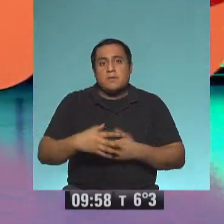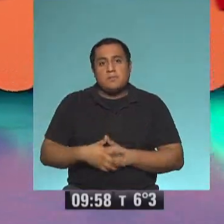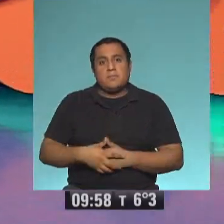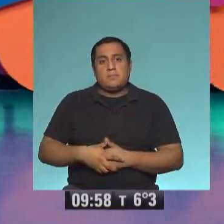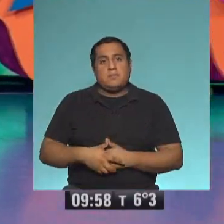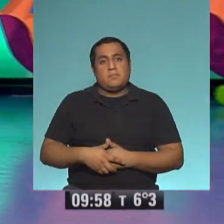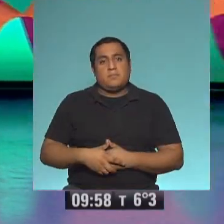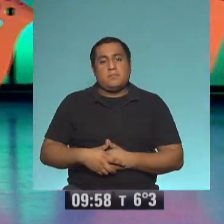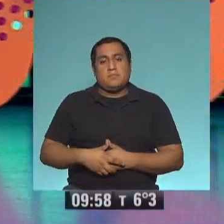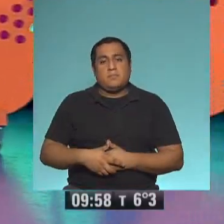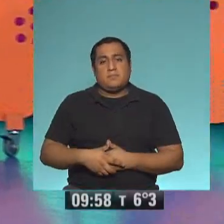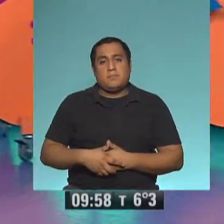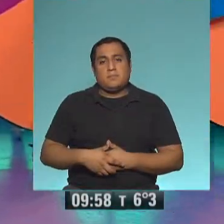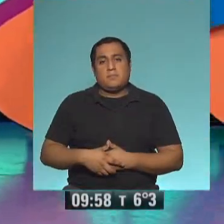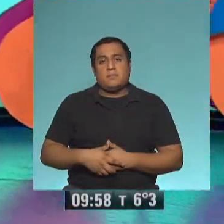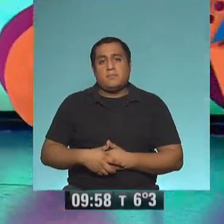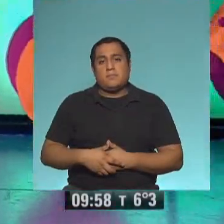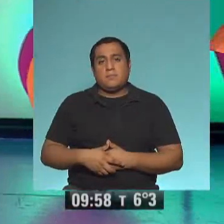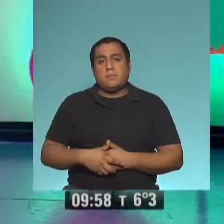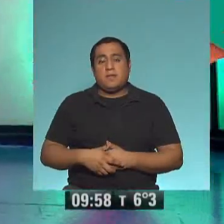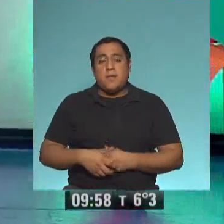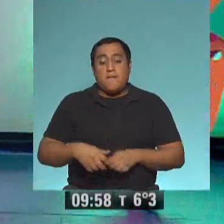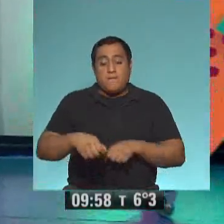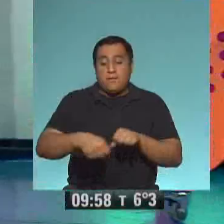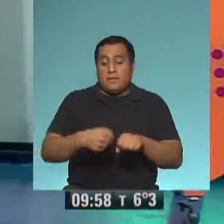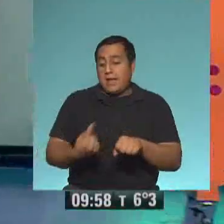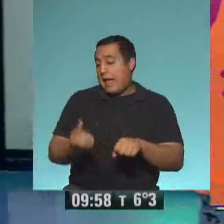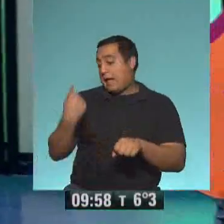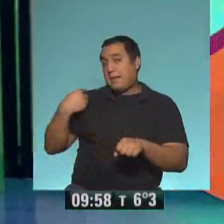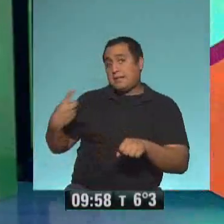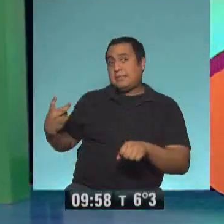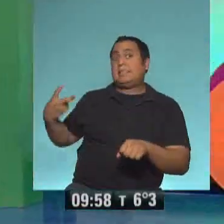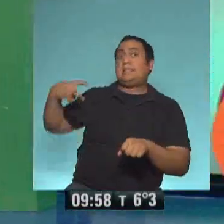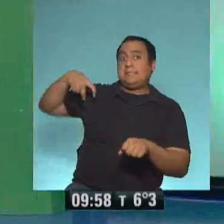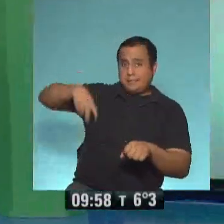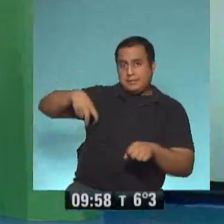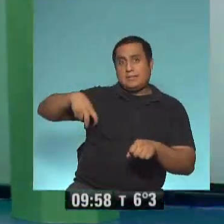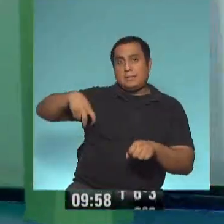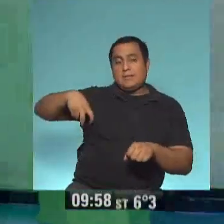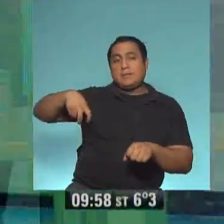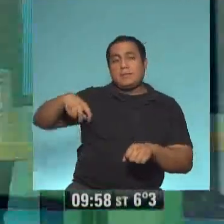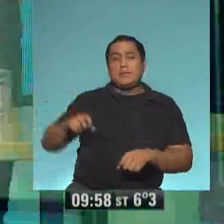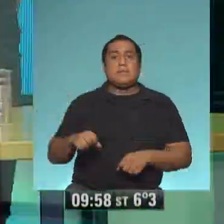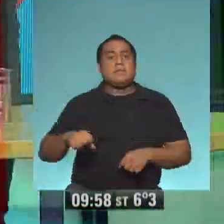nuevas. Subiste a mi sillita de atrás, te llevé en mi